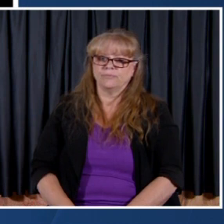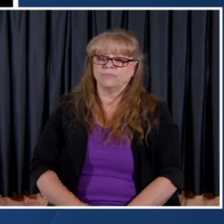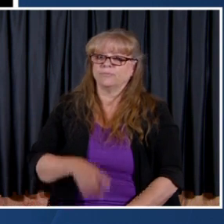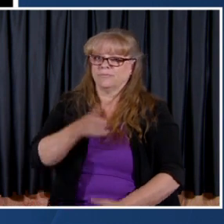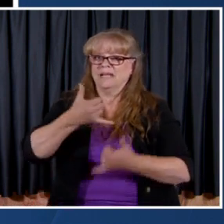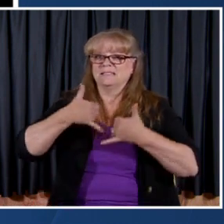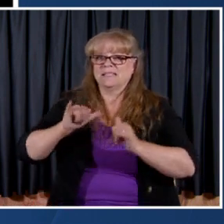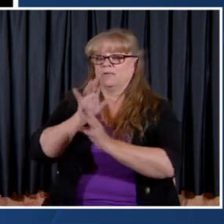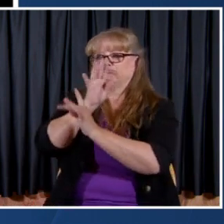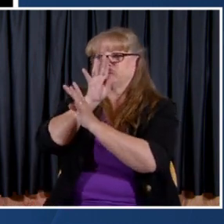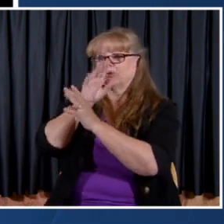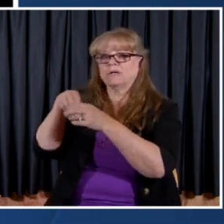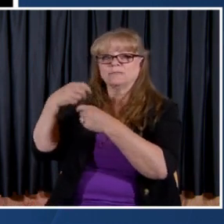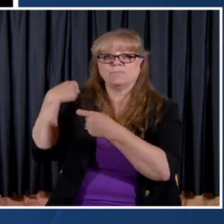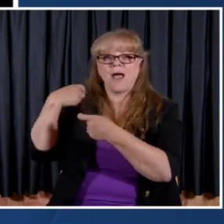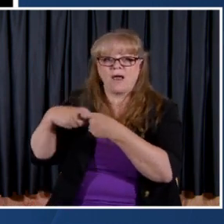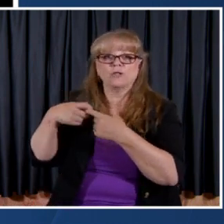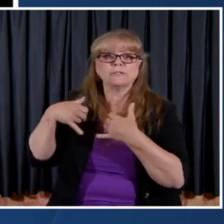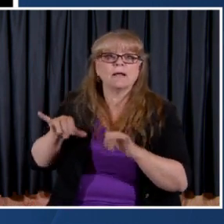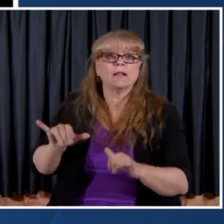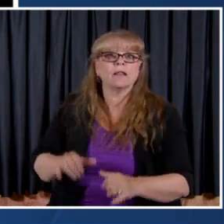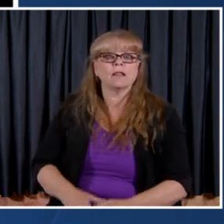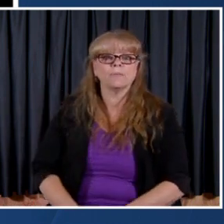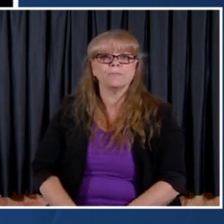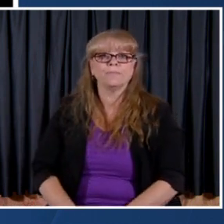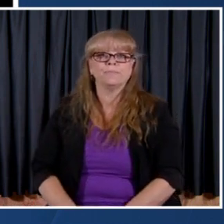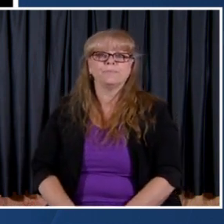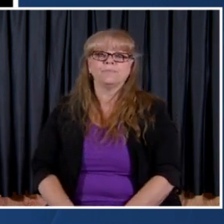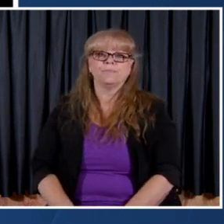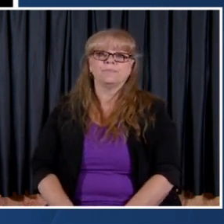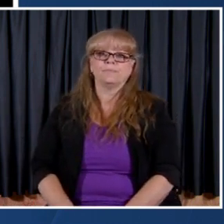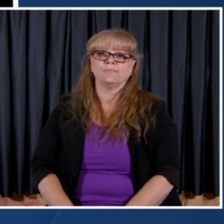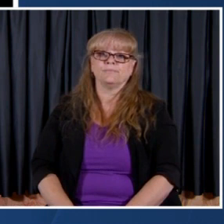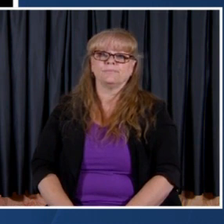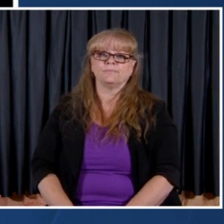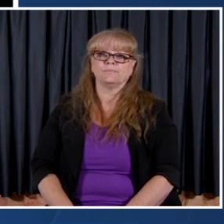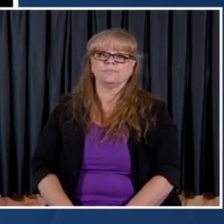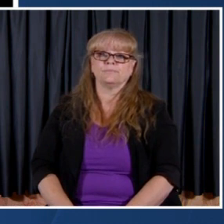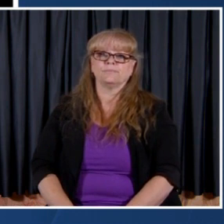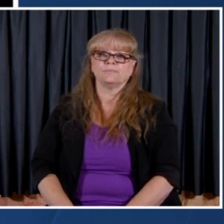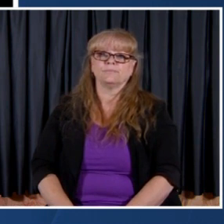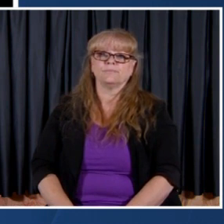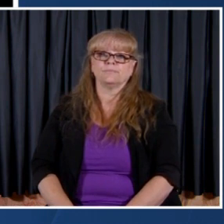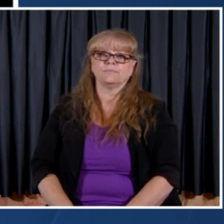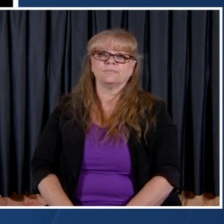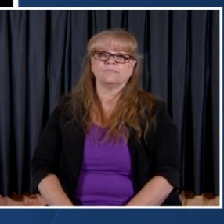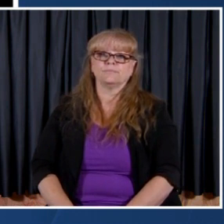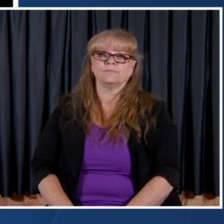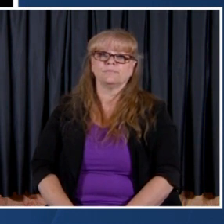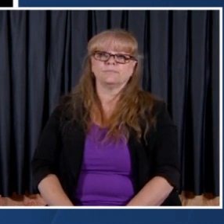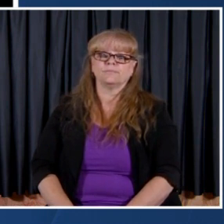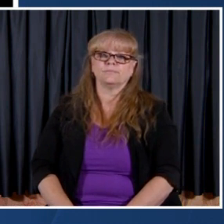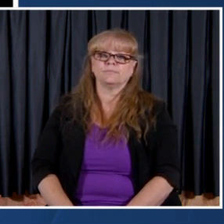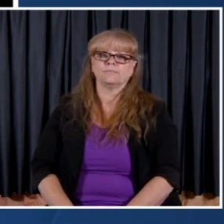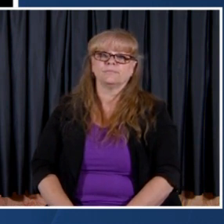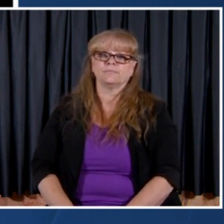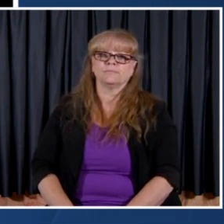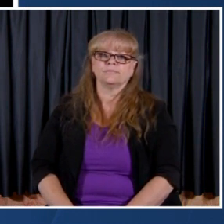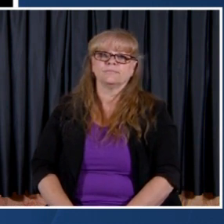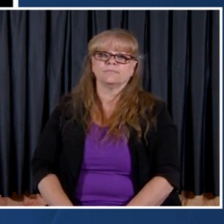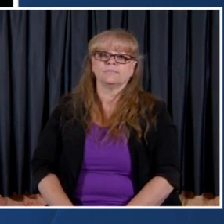solamente casi 1% desde 2% quien matan